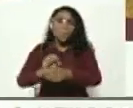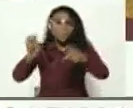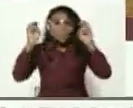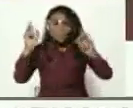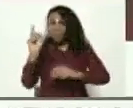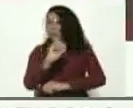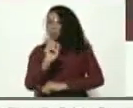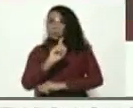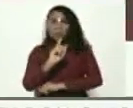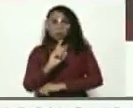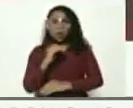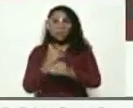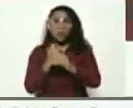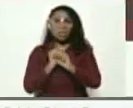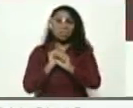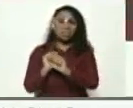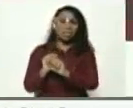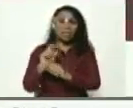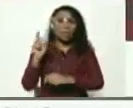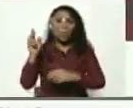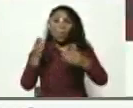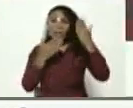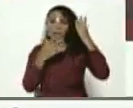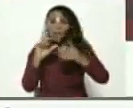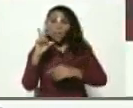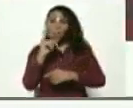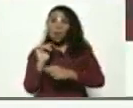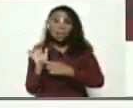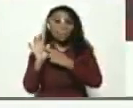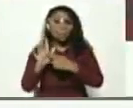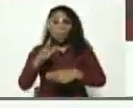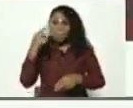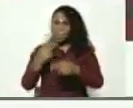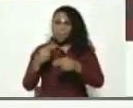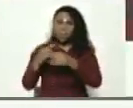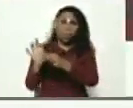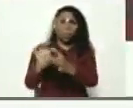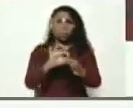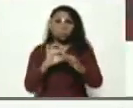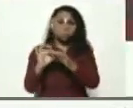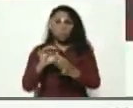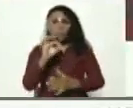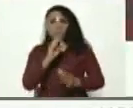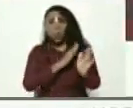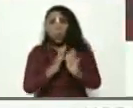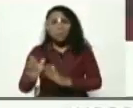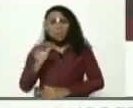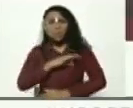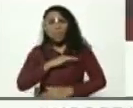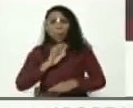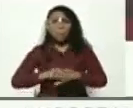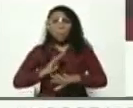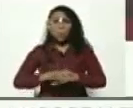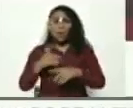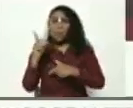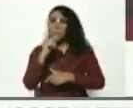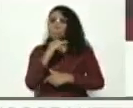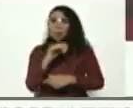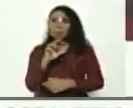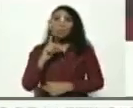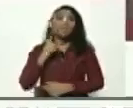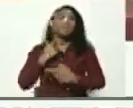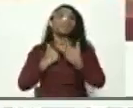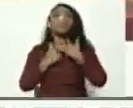son racistas. Si los indios no representan peligro a la unidad y al orden social, es porque no ambicionan el poder y